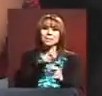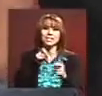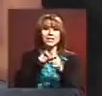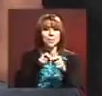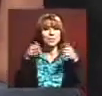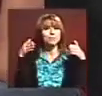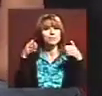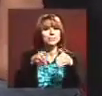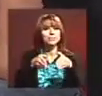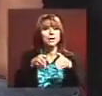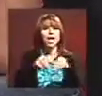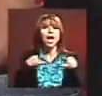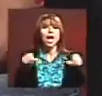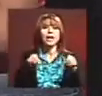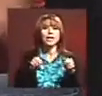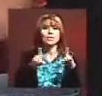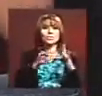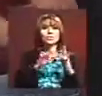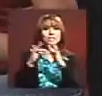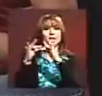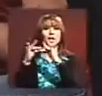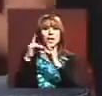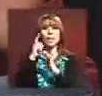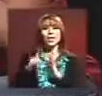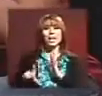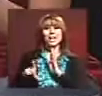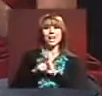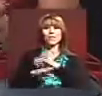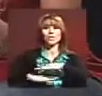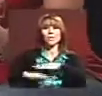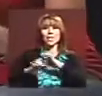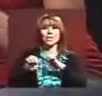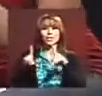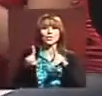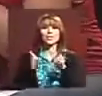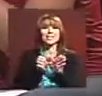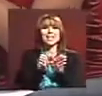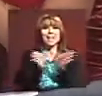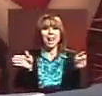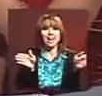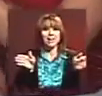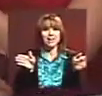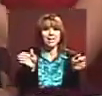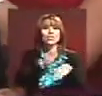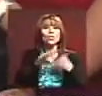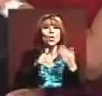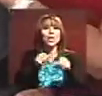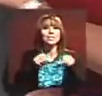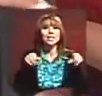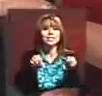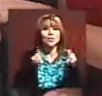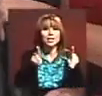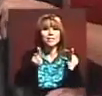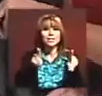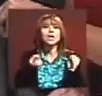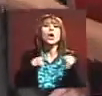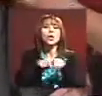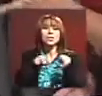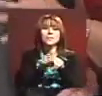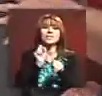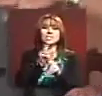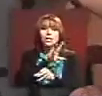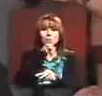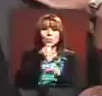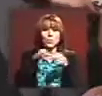especial, porque la Ley Fundamental de Educación es general de todas las áreas educativas. aunque sí contempla un poco lo que es la enseñanza especial.